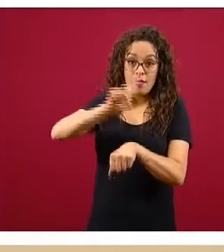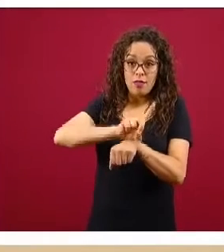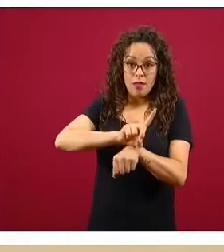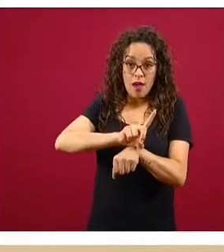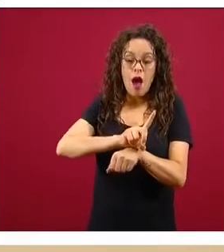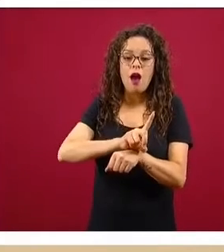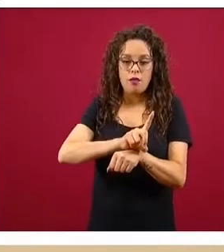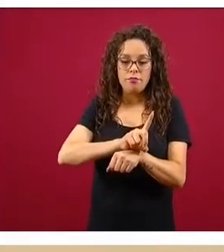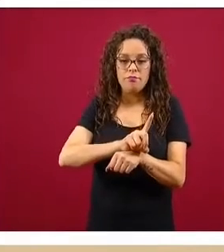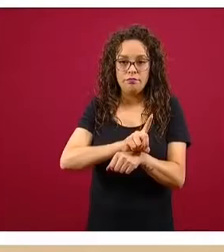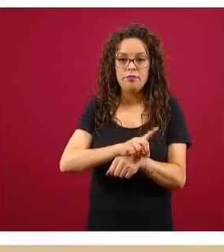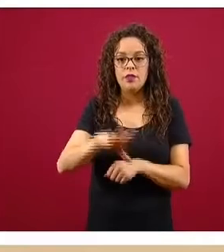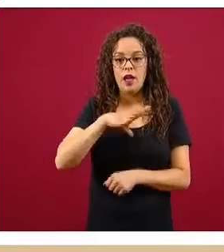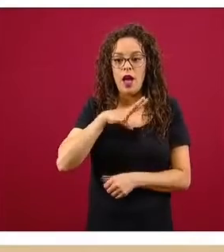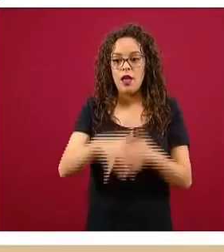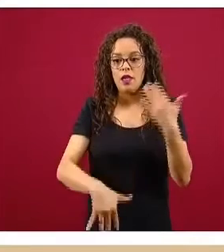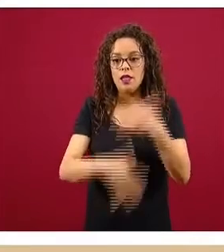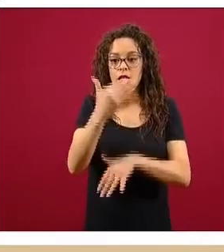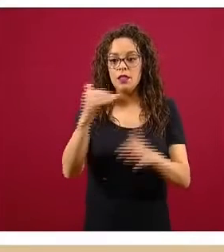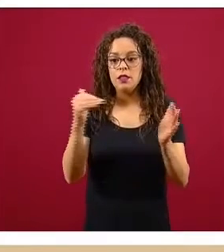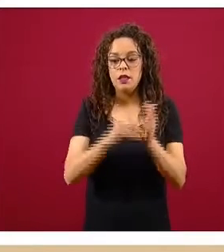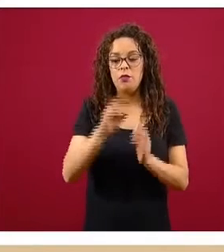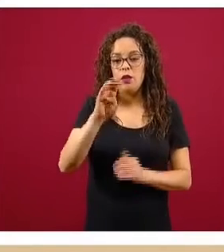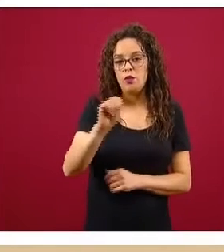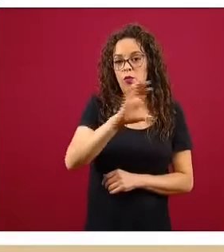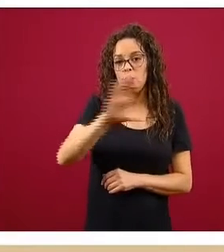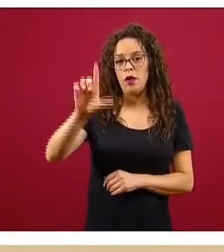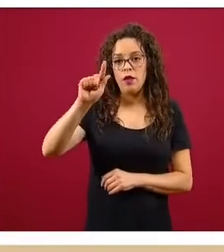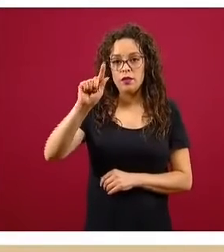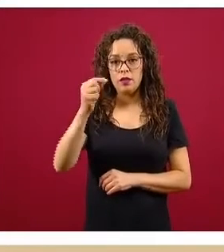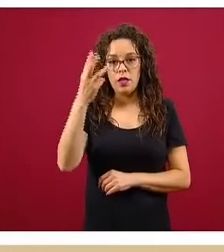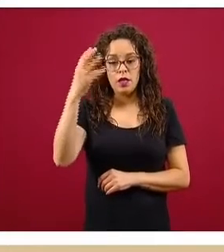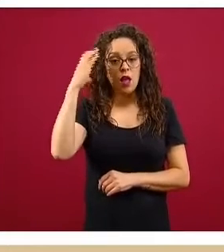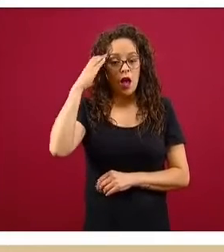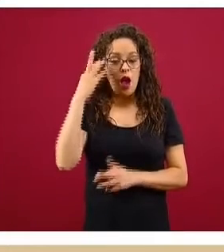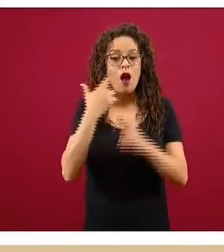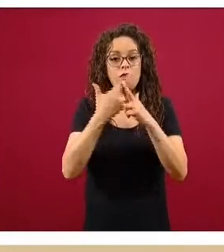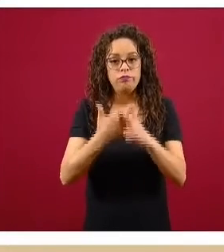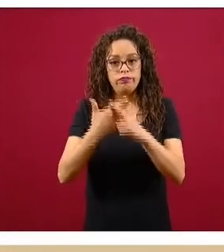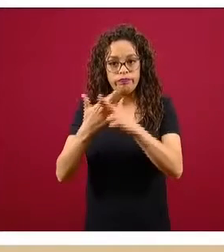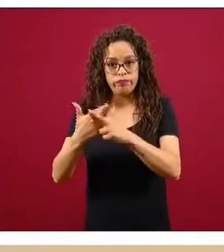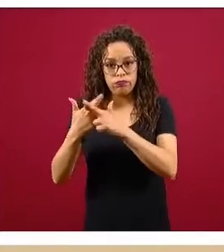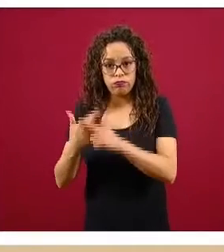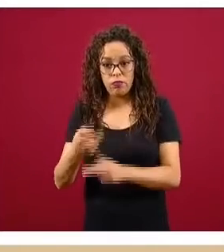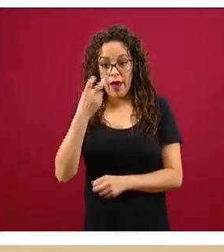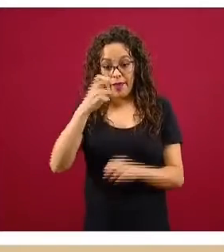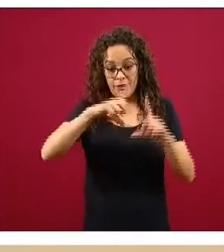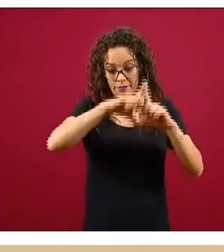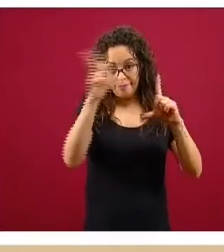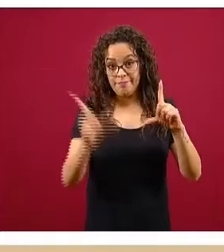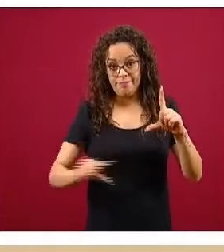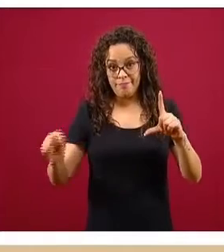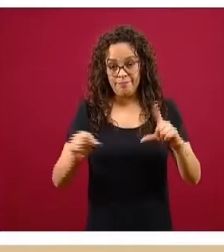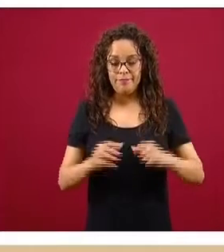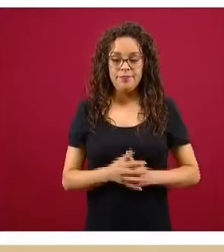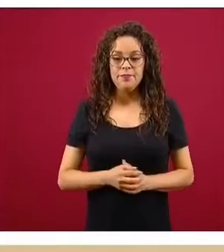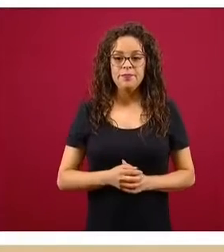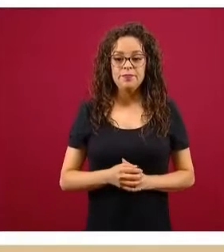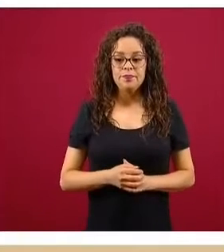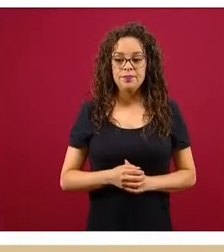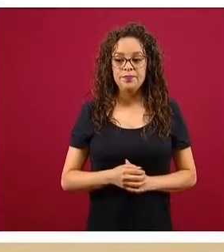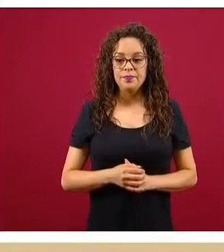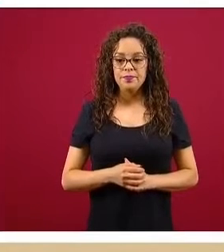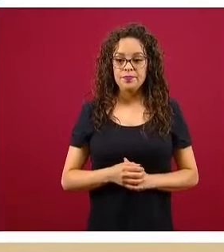nivel nacional 15,973 camas disponibles de estas características. Veamos la siguiente